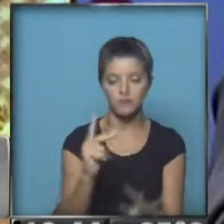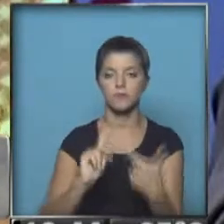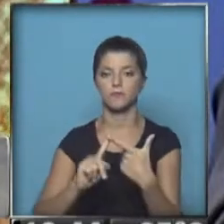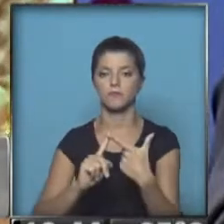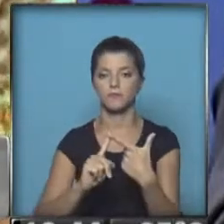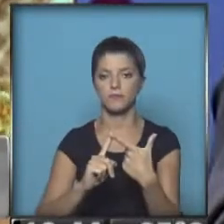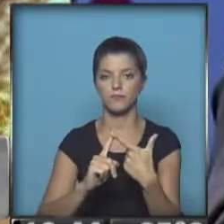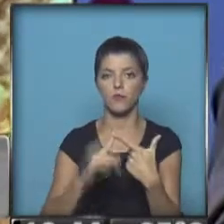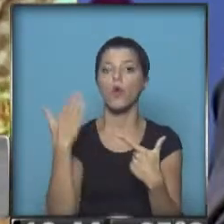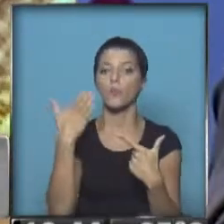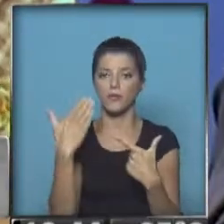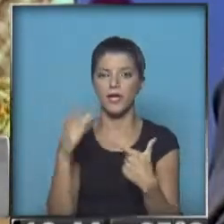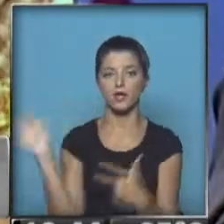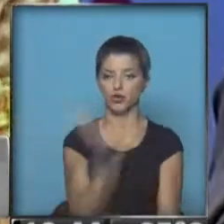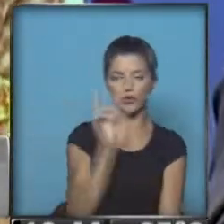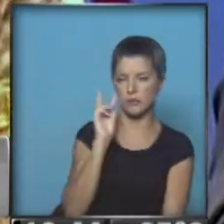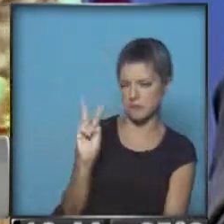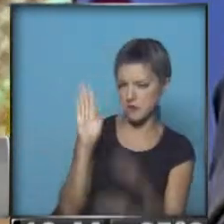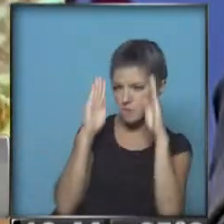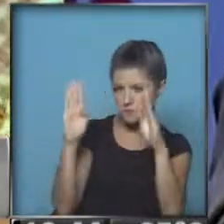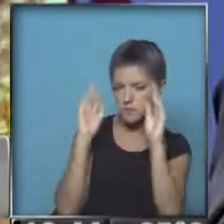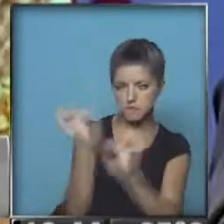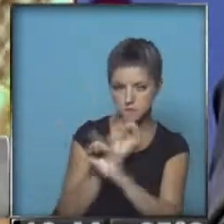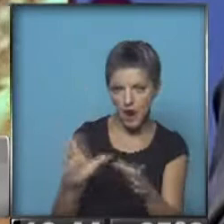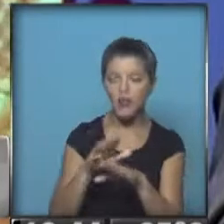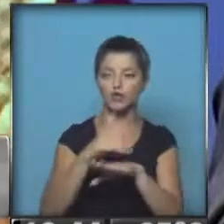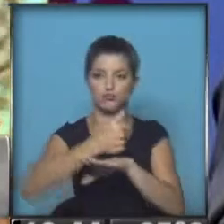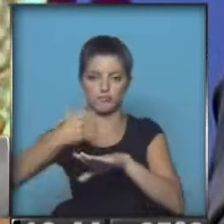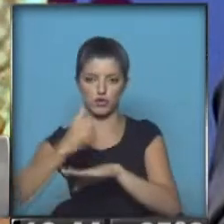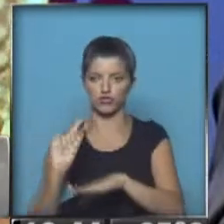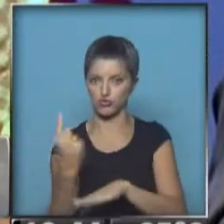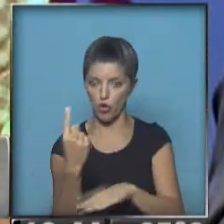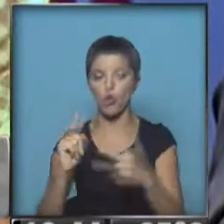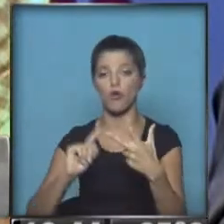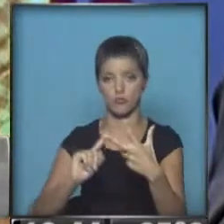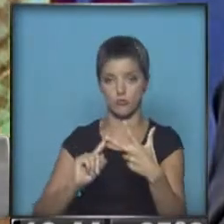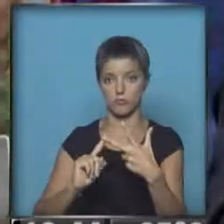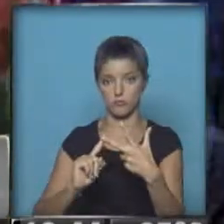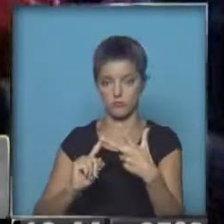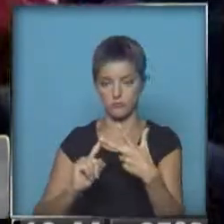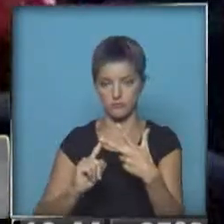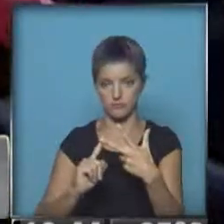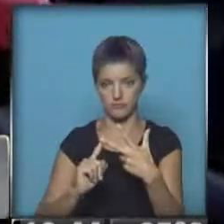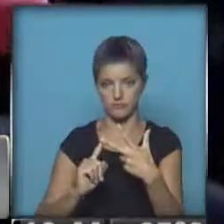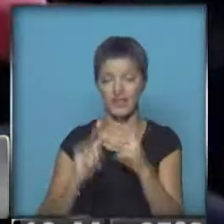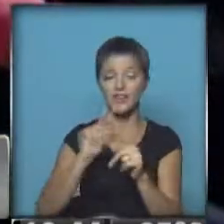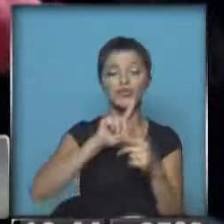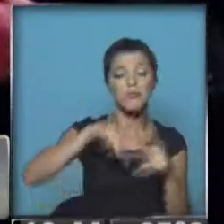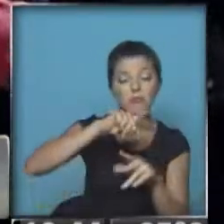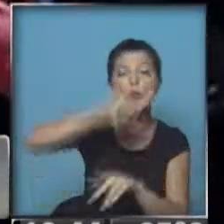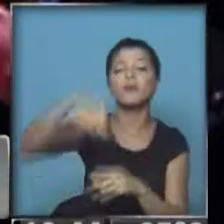te podía costar el señalamiento permanente, el apartamiento, creó miedo en la